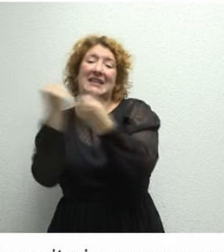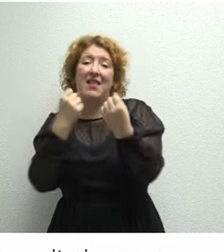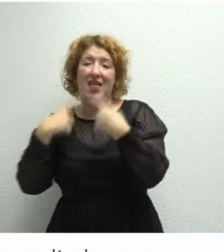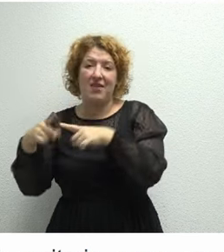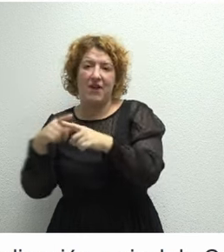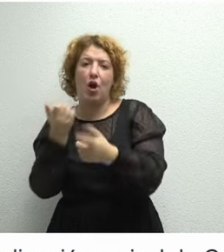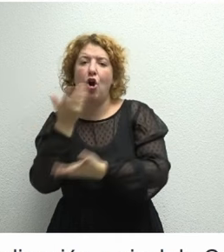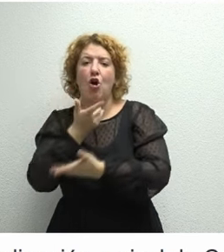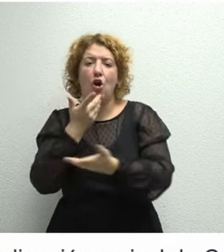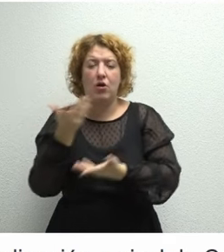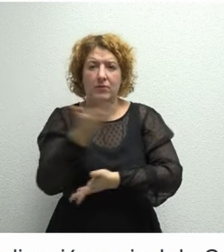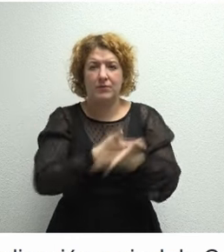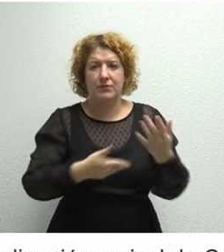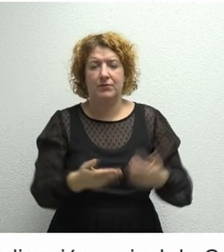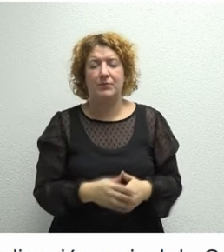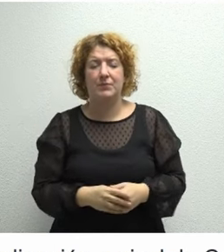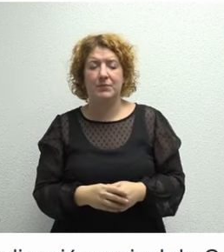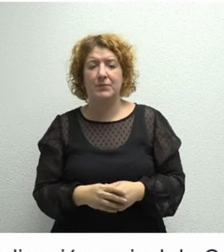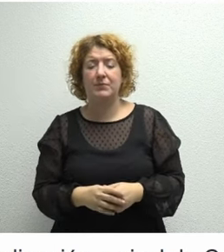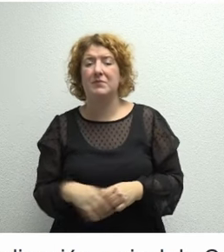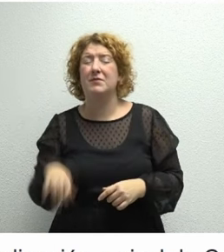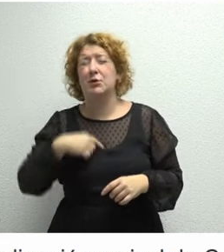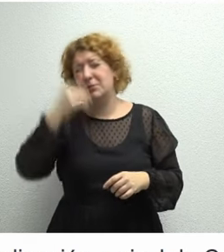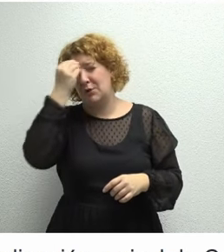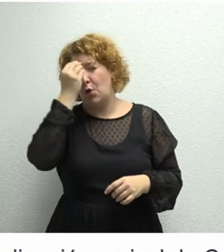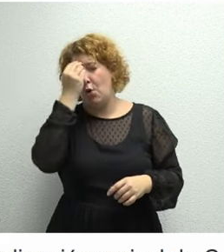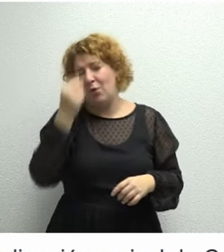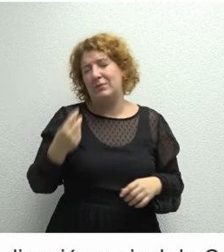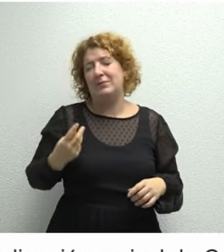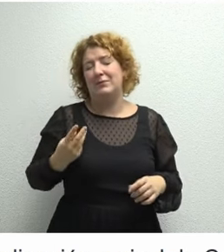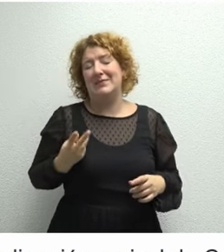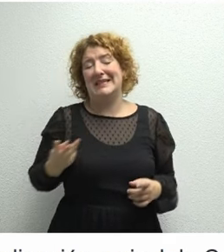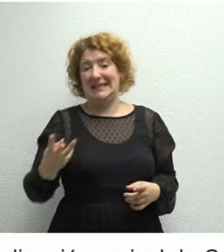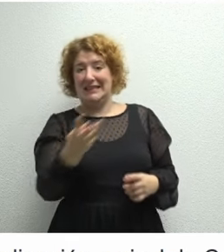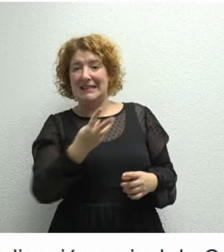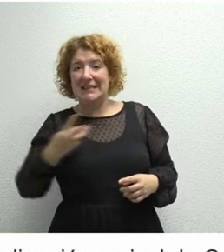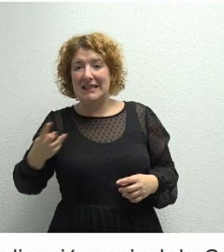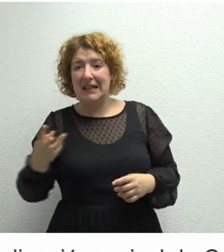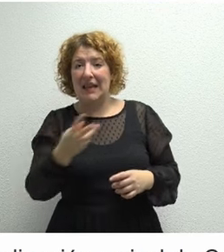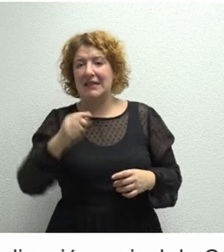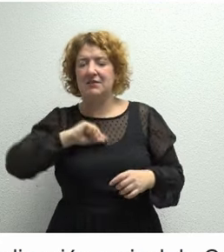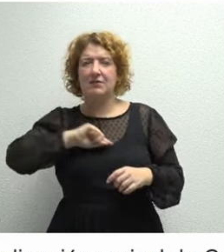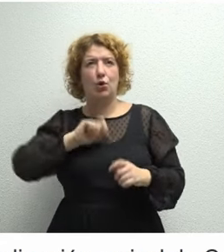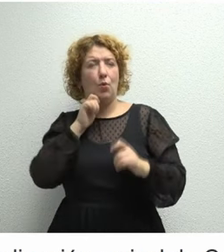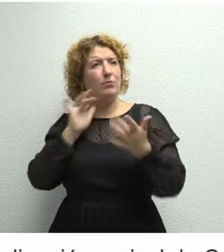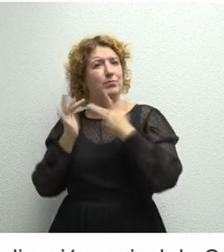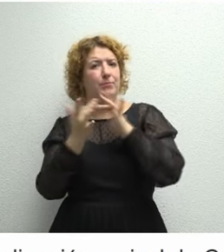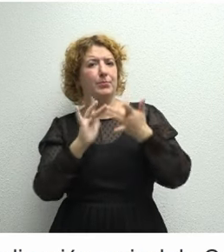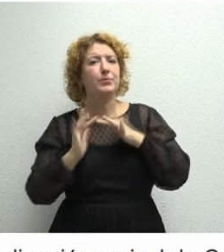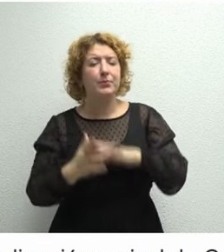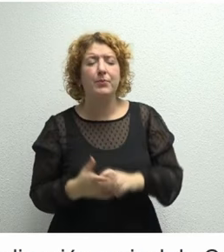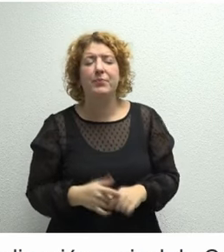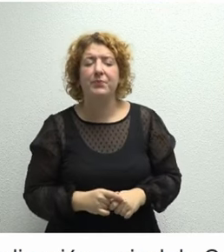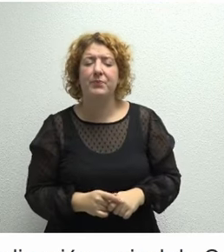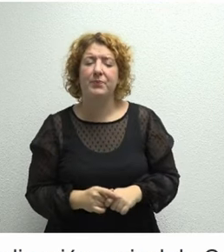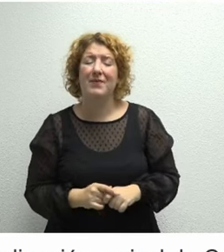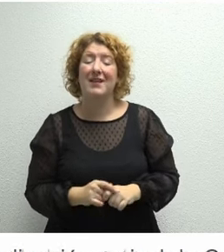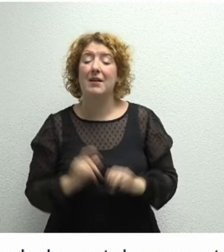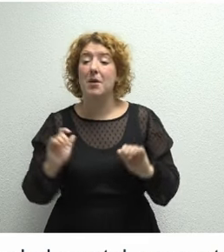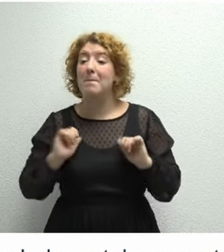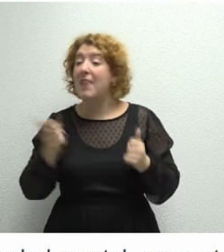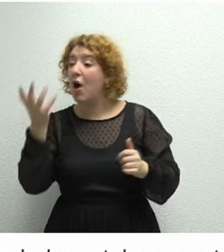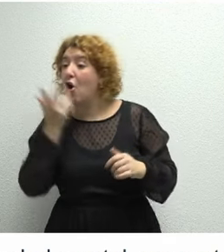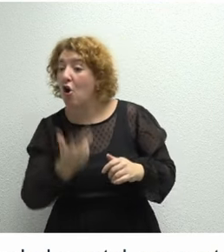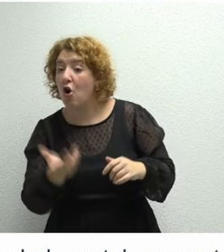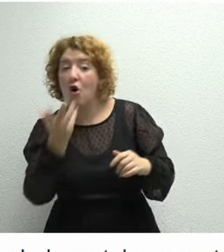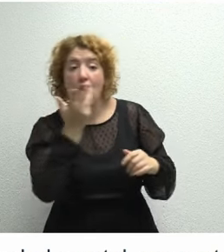entre entre las tres posiciones no que yo creo que ha sido muy importante porque a partir de ese conocimiento mutua